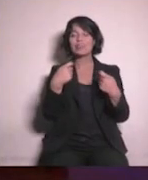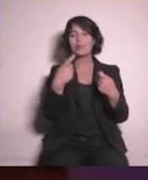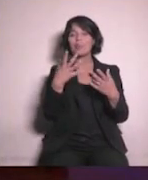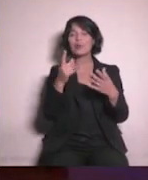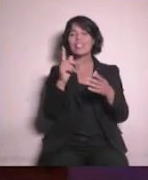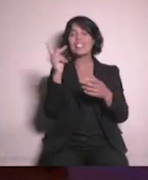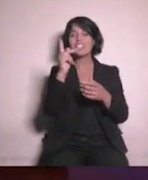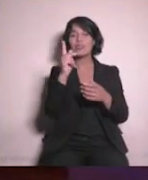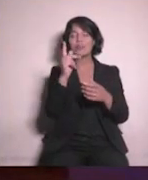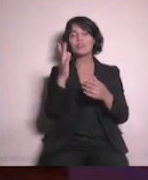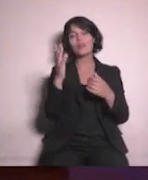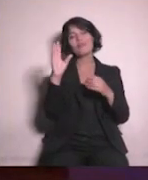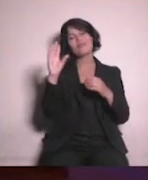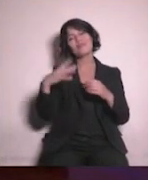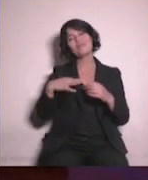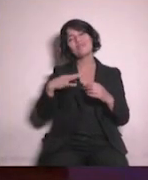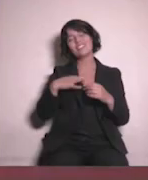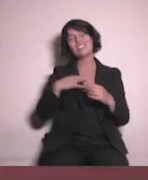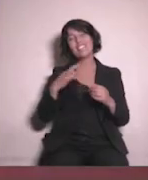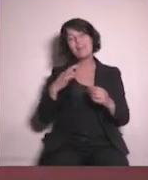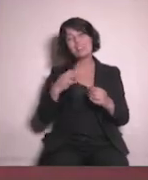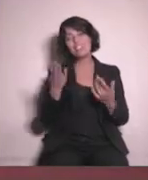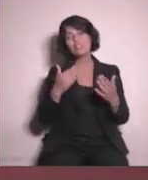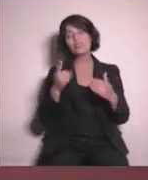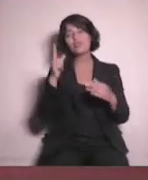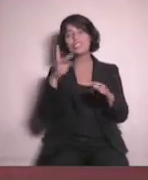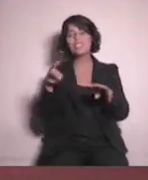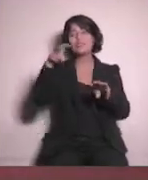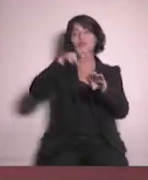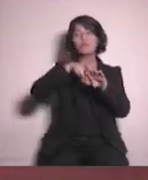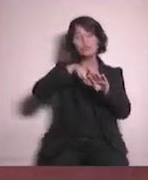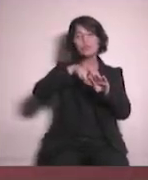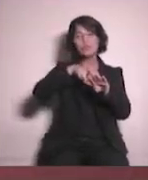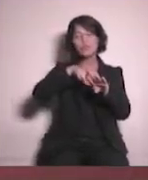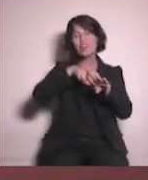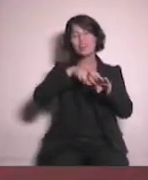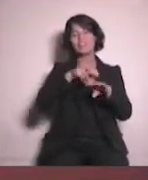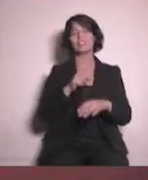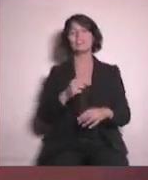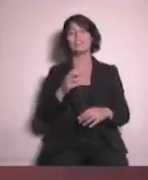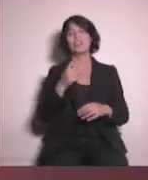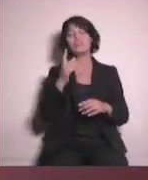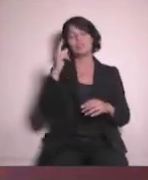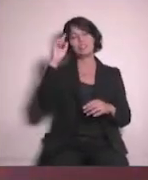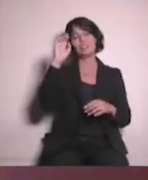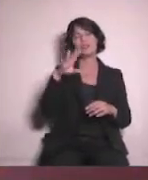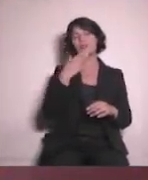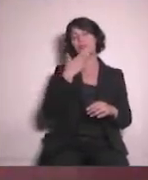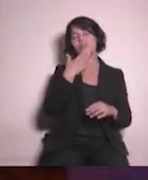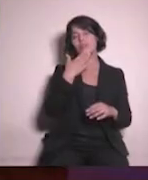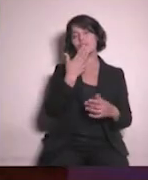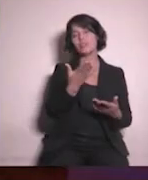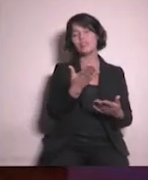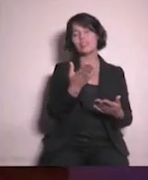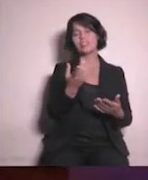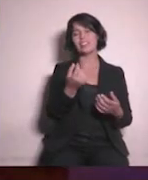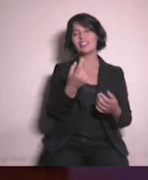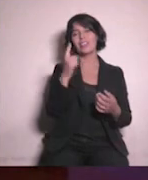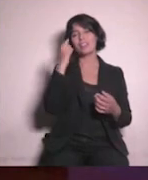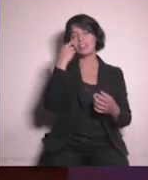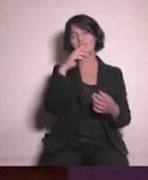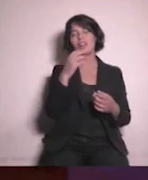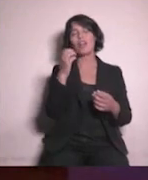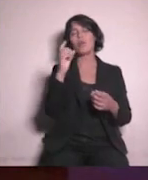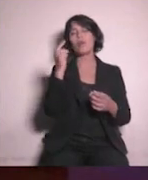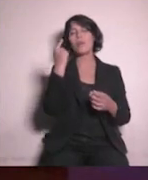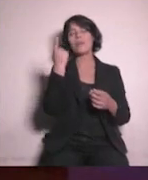Depende de dónde se subió. Y por lo tanto esto es lo mismo. ¿Cuánto es la comisión para la primera cotización y cuánto es la comisión para la última